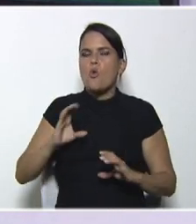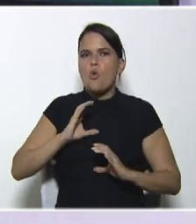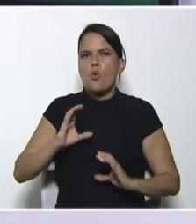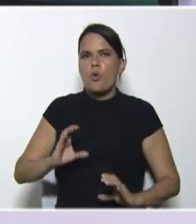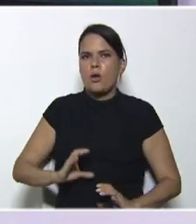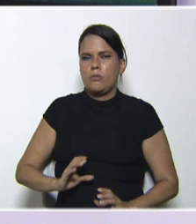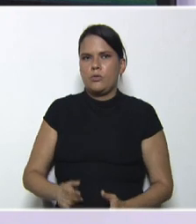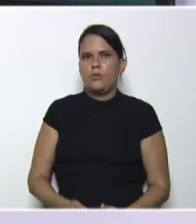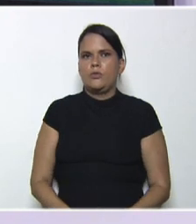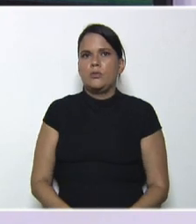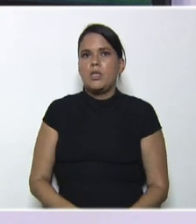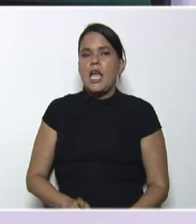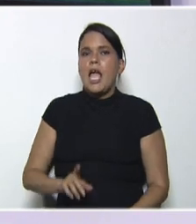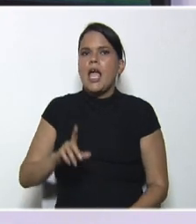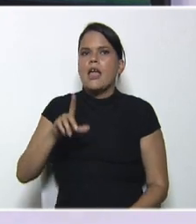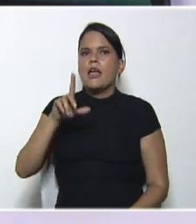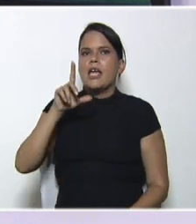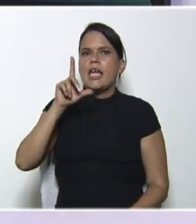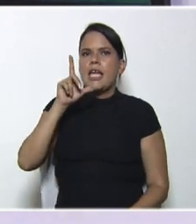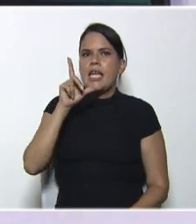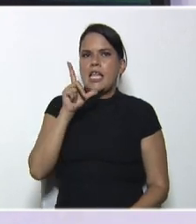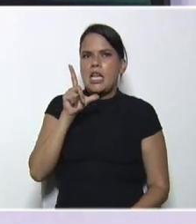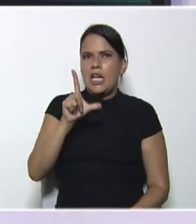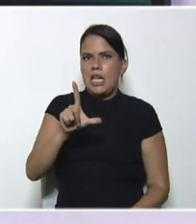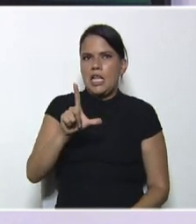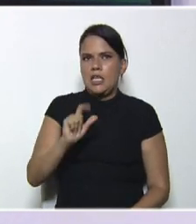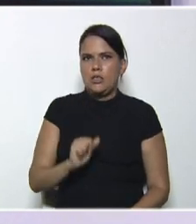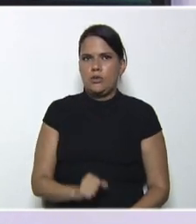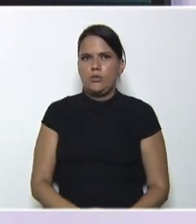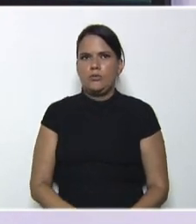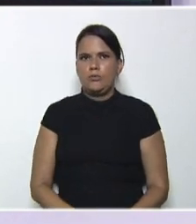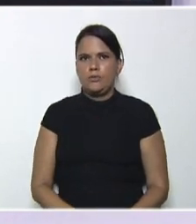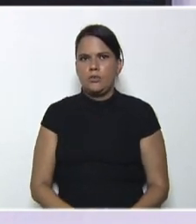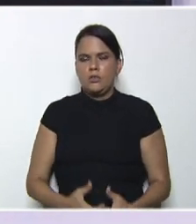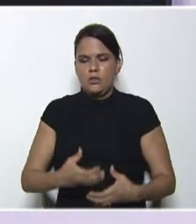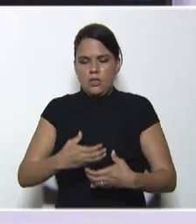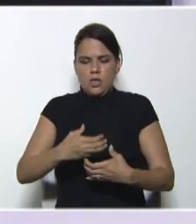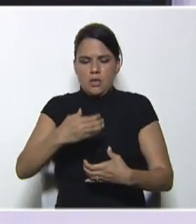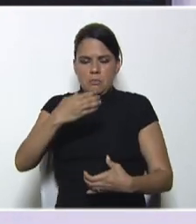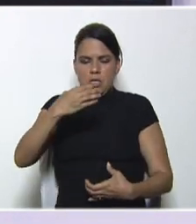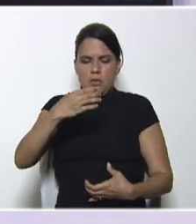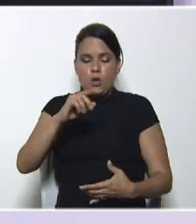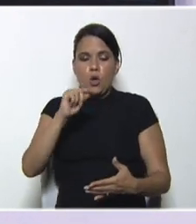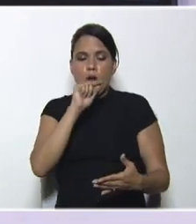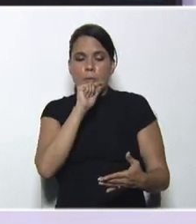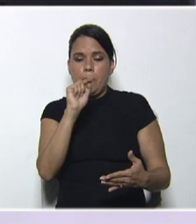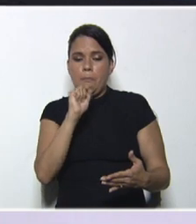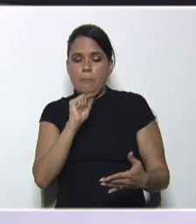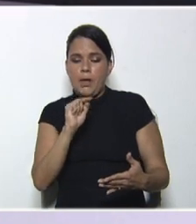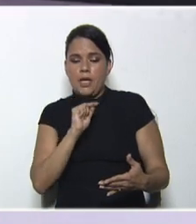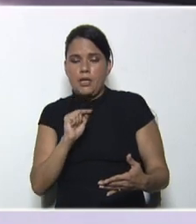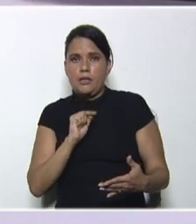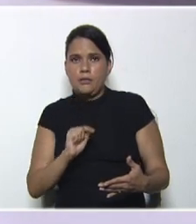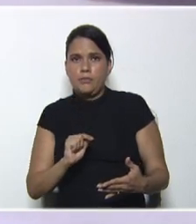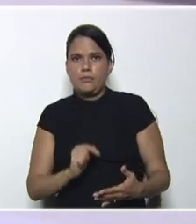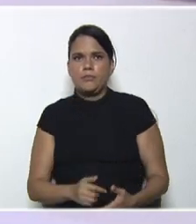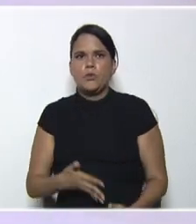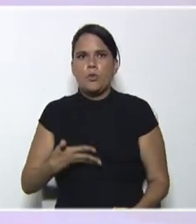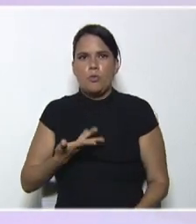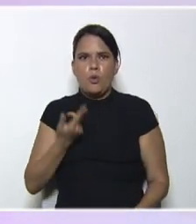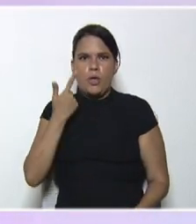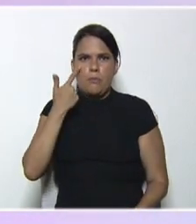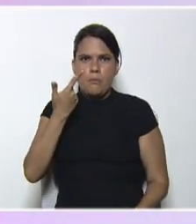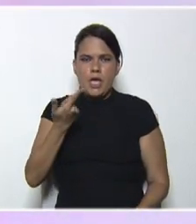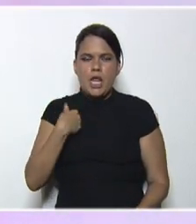en litros. Para medirlo se emplean recipientes transparentes con las medidas marcadas. Como pueden observar acá,